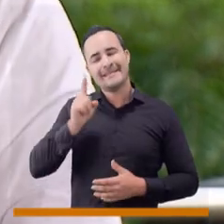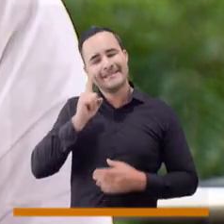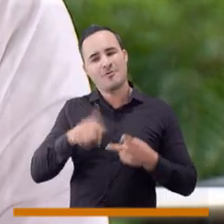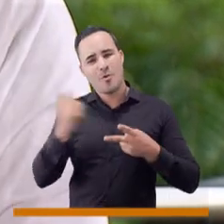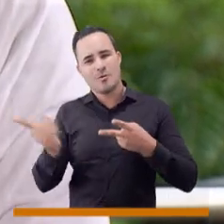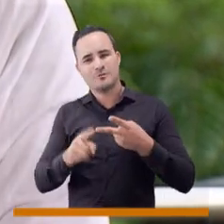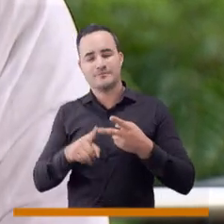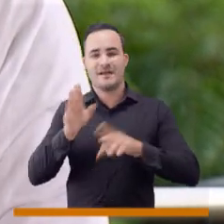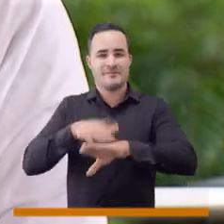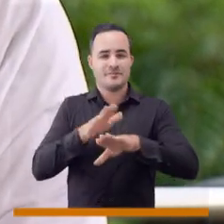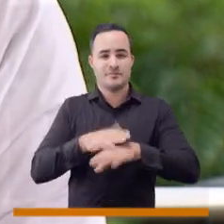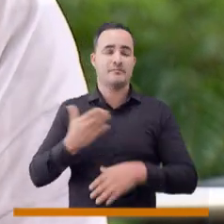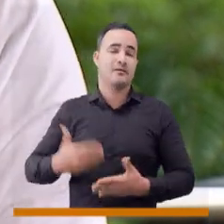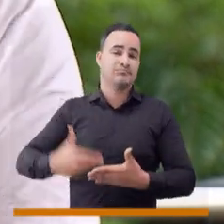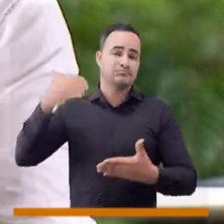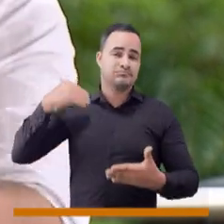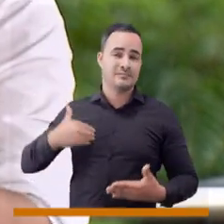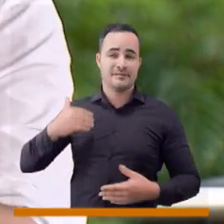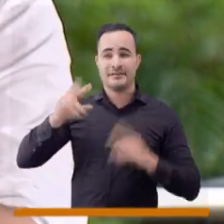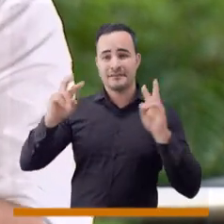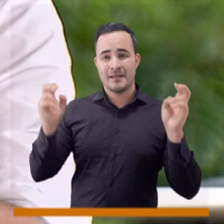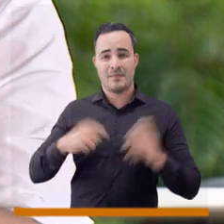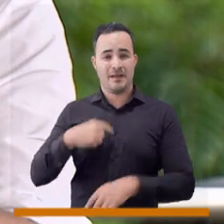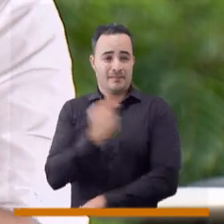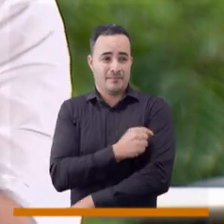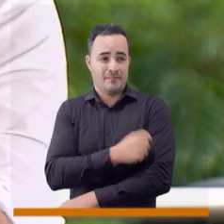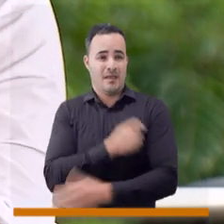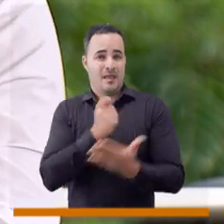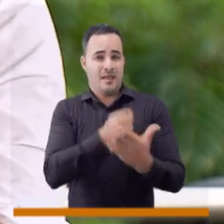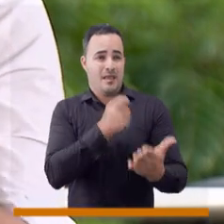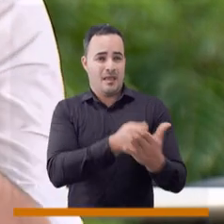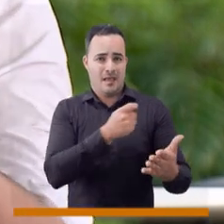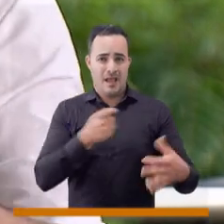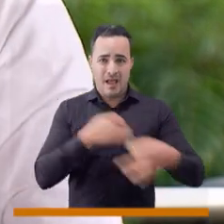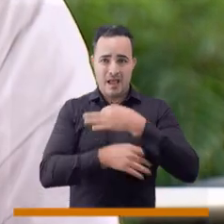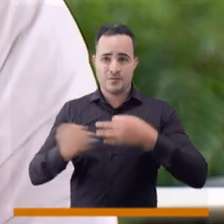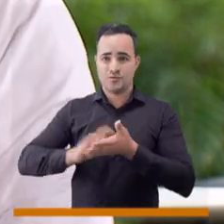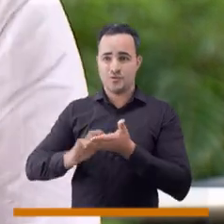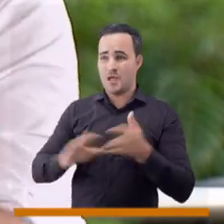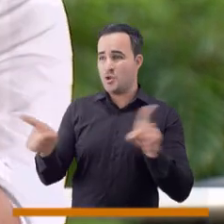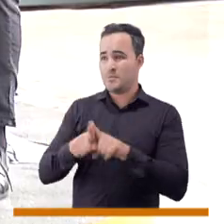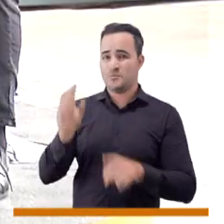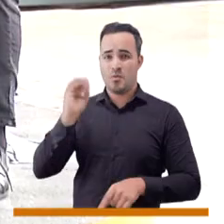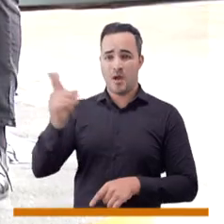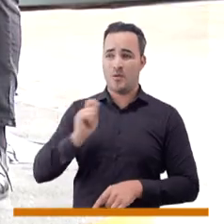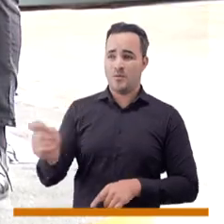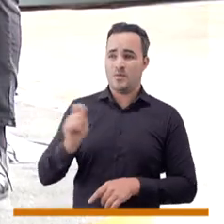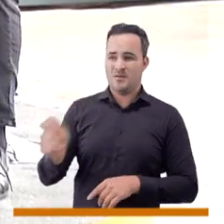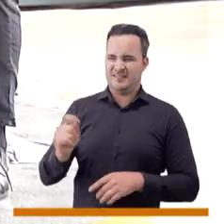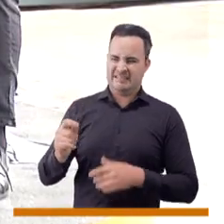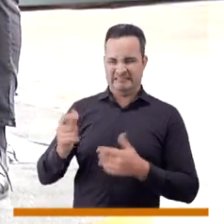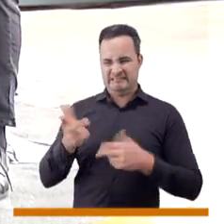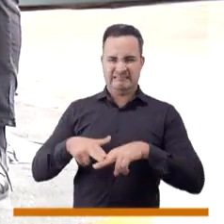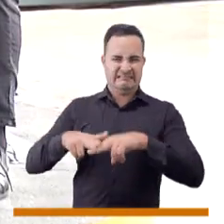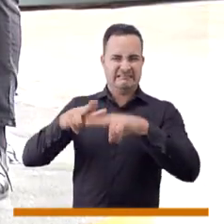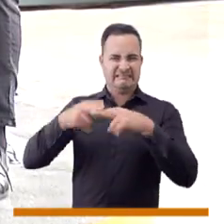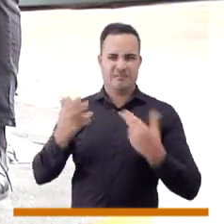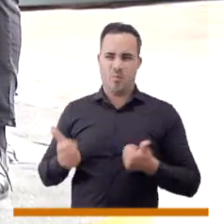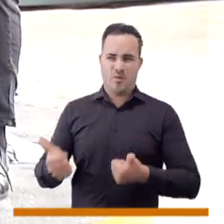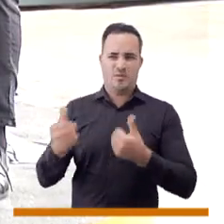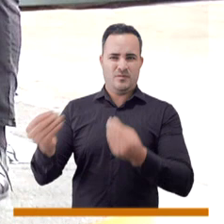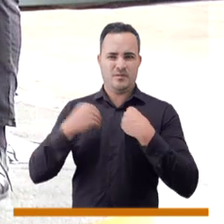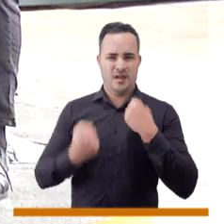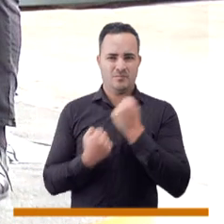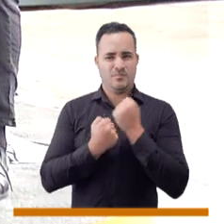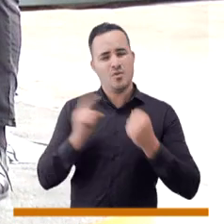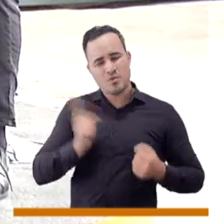más allá de eso, Caterina, mire, nosotros no podemos seguir pagando un problema que es de seguridad, que es el pagadiario, con un banco. Es tapar un hueco para abrir